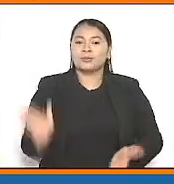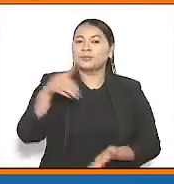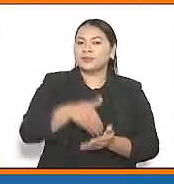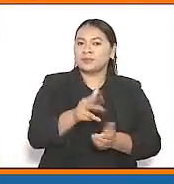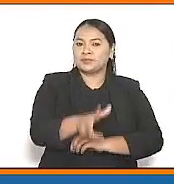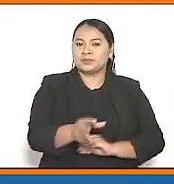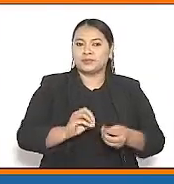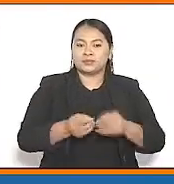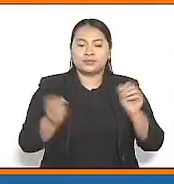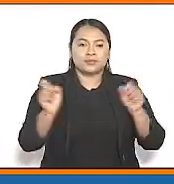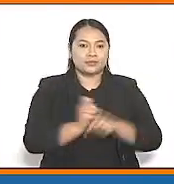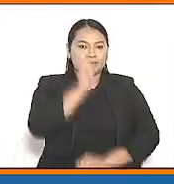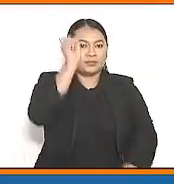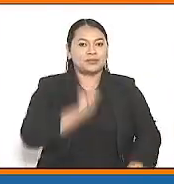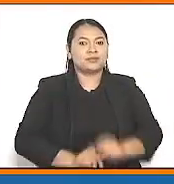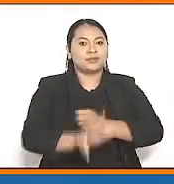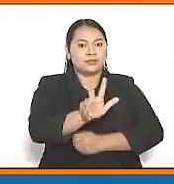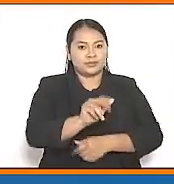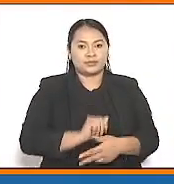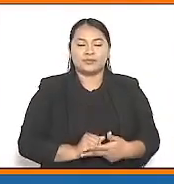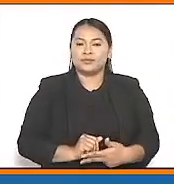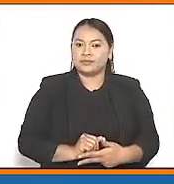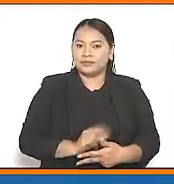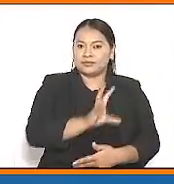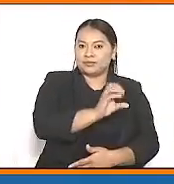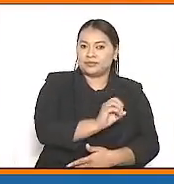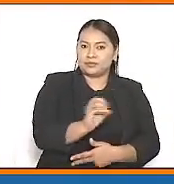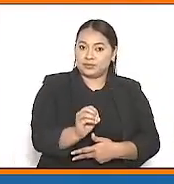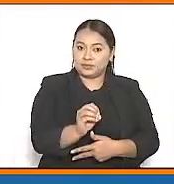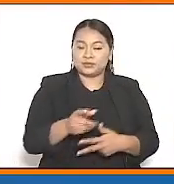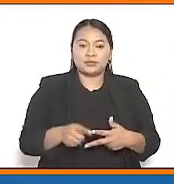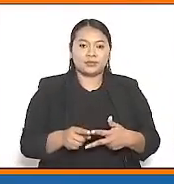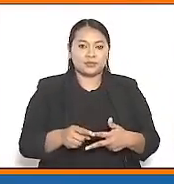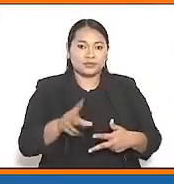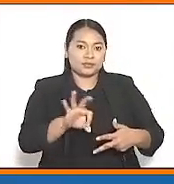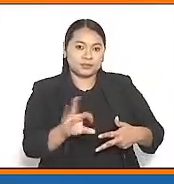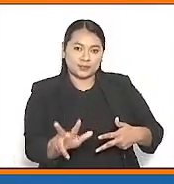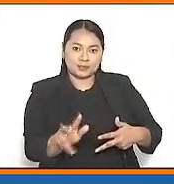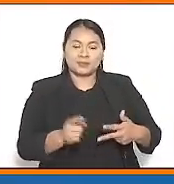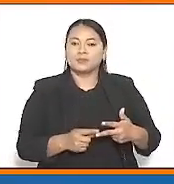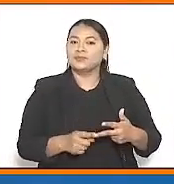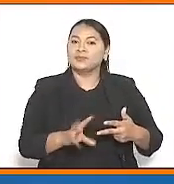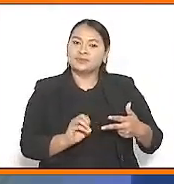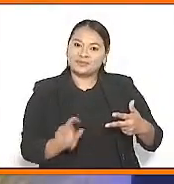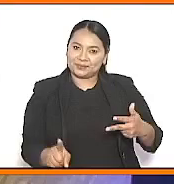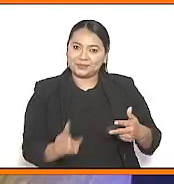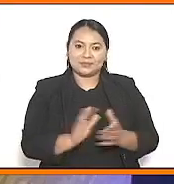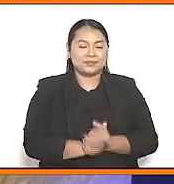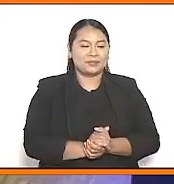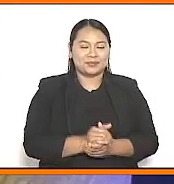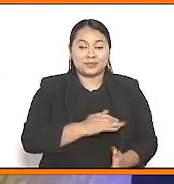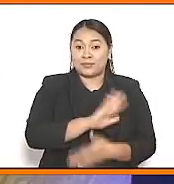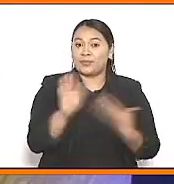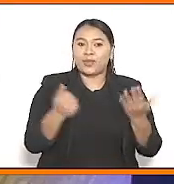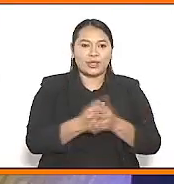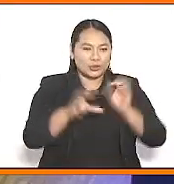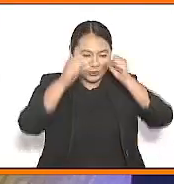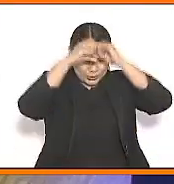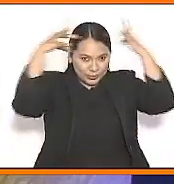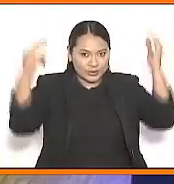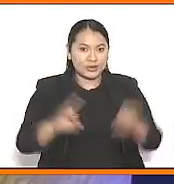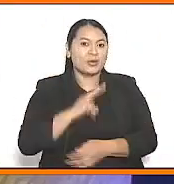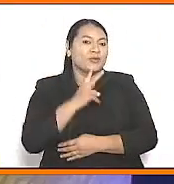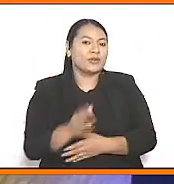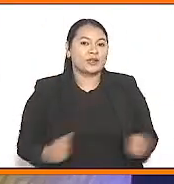gusto repito, tus tres números favorecidos son 00, 93 y 01. Espero que cada uno de tus sueños se